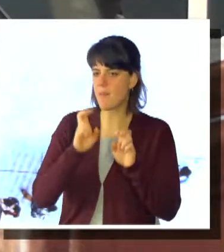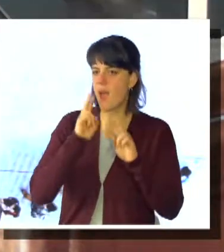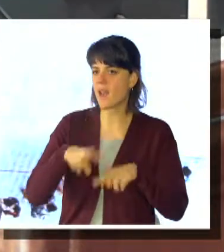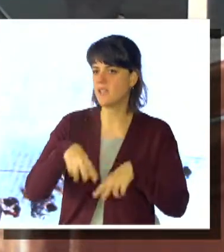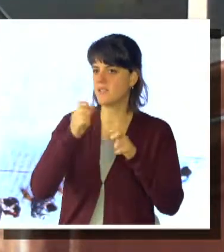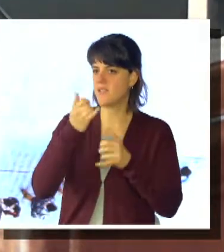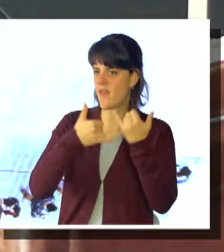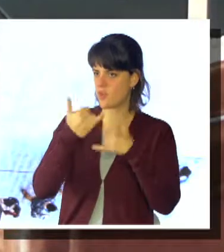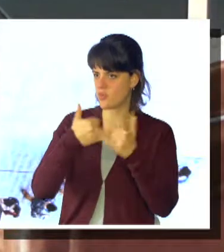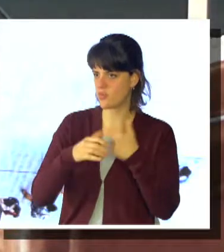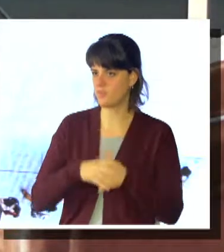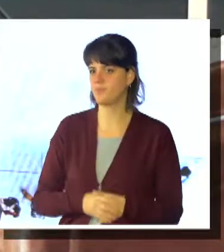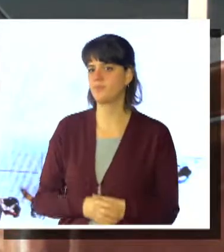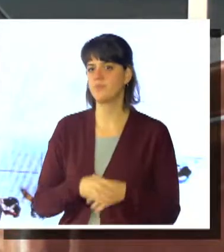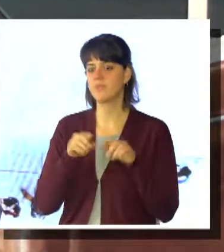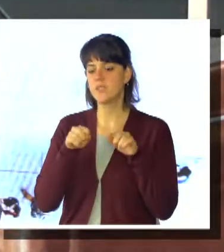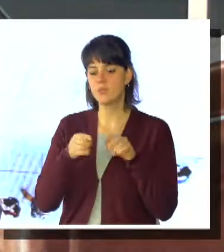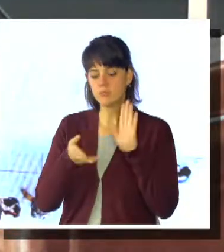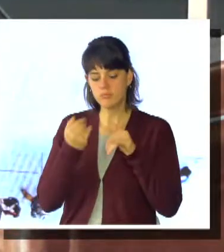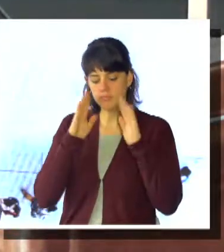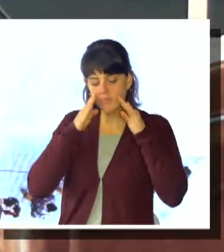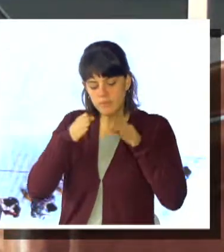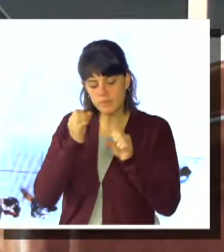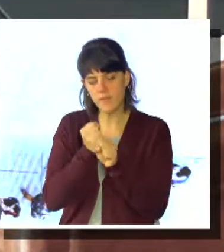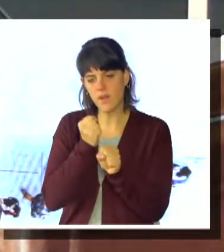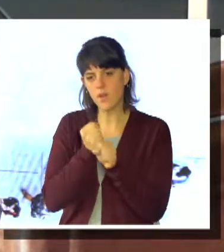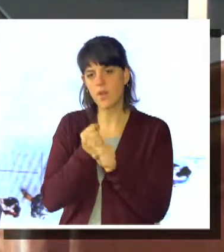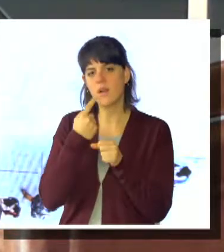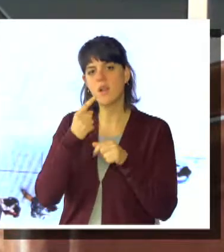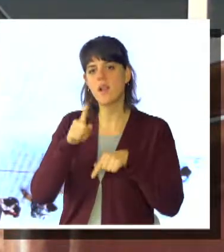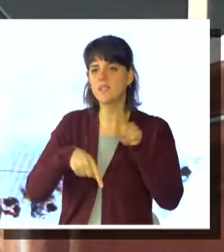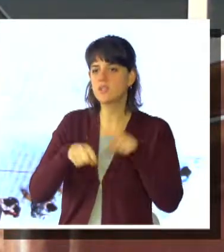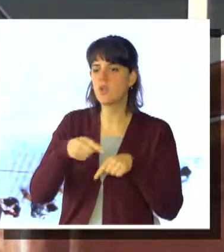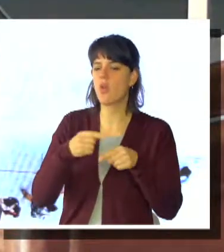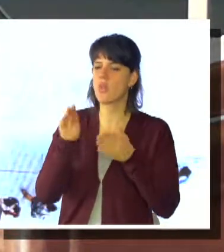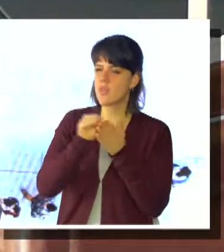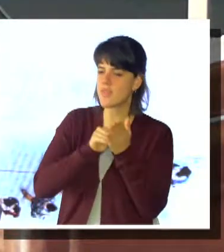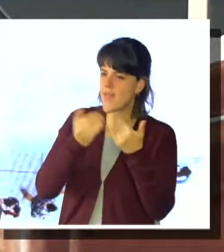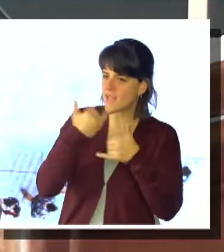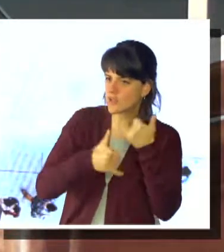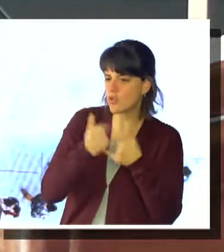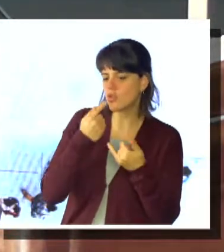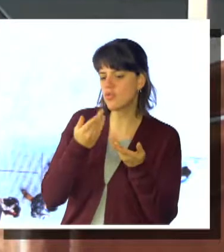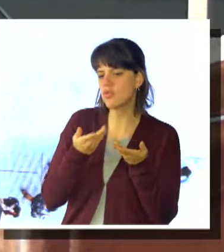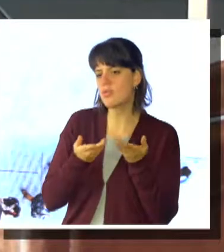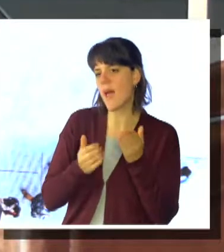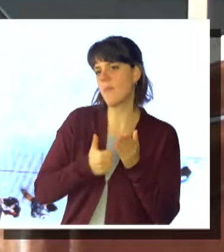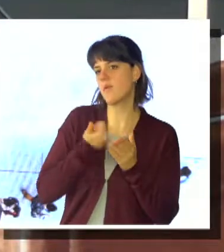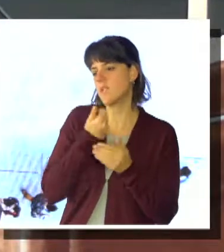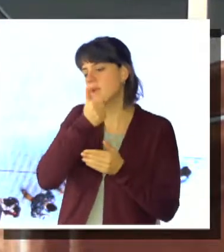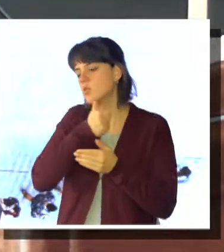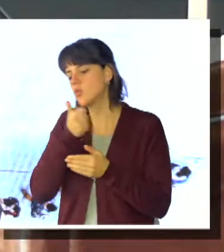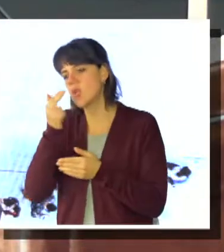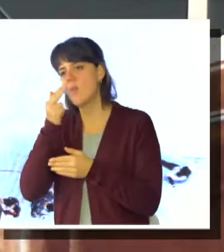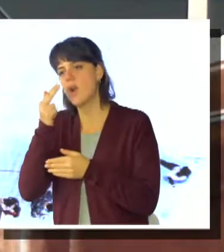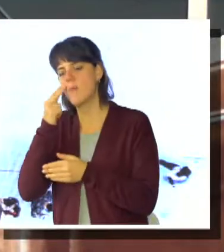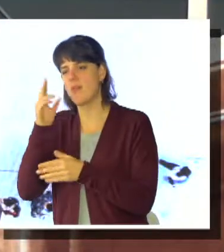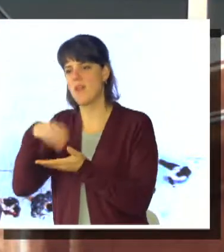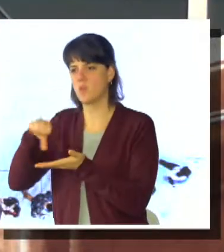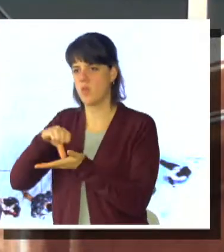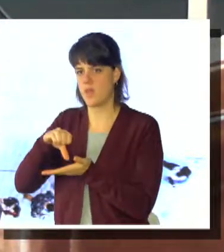punta que enfoca su trabajo en el uso aplicado de datos a los problemas de la ciudad. Vamos a conocer en qué trabaja esta